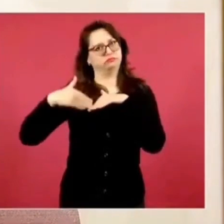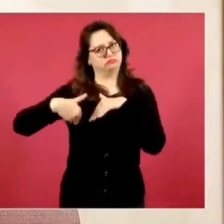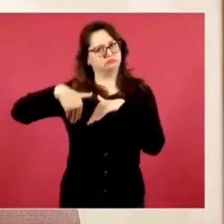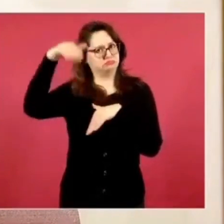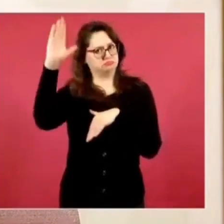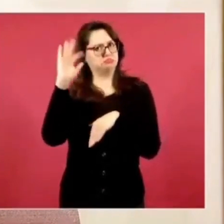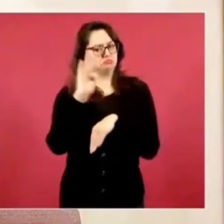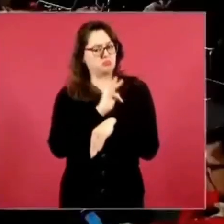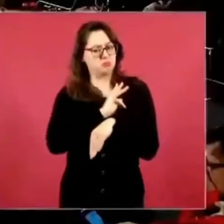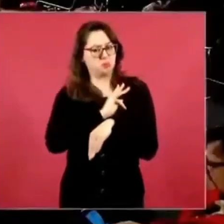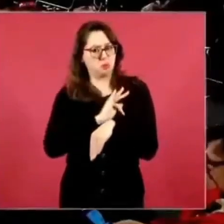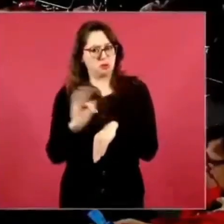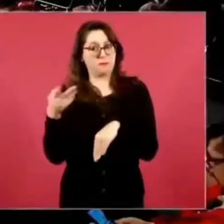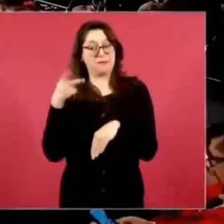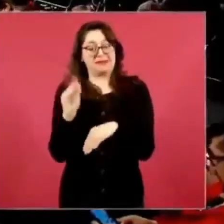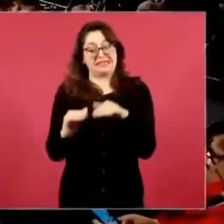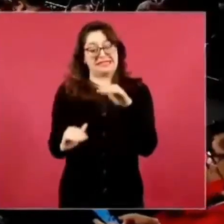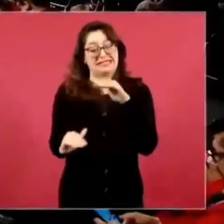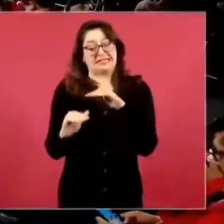Sin embargo,